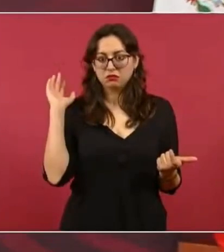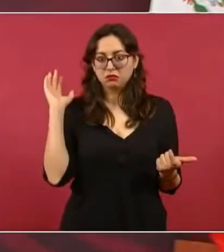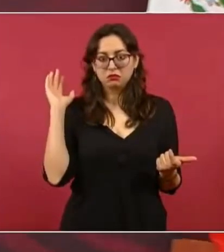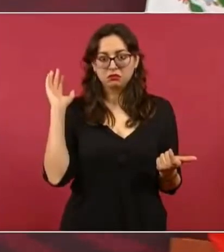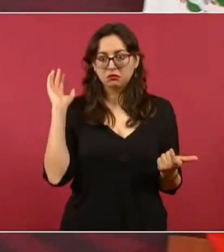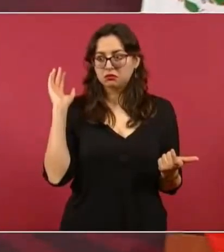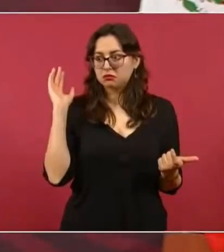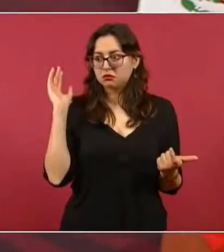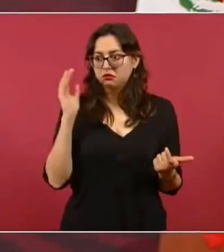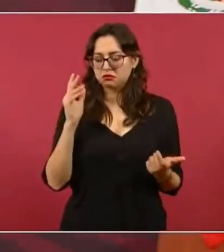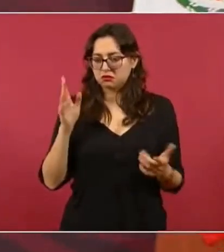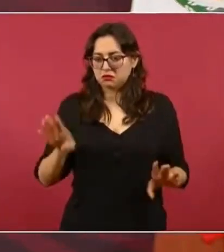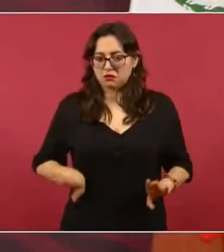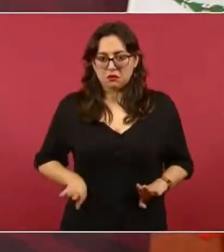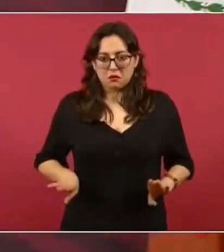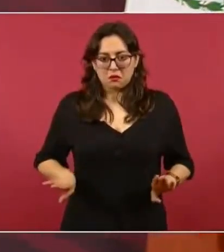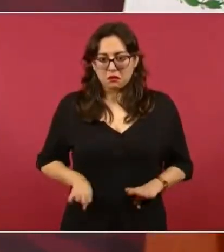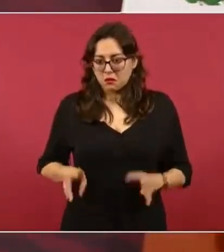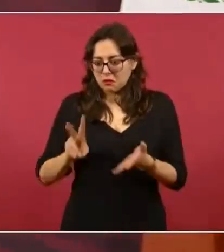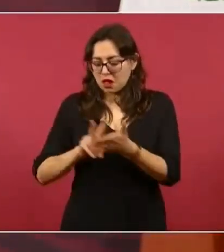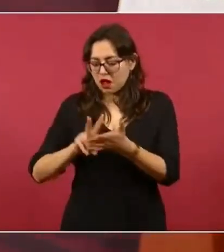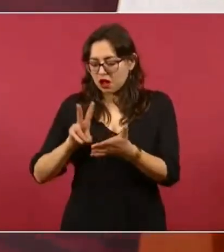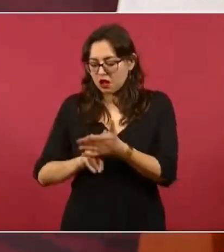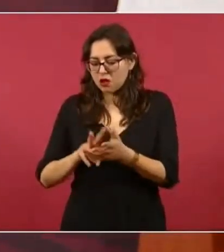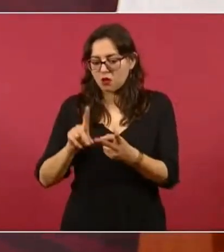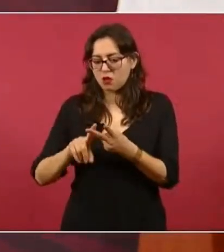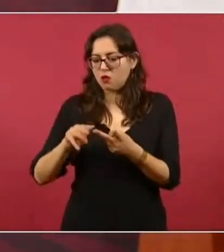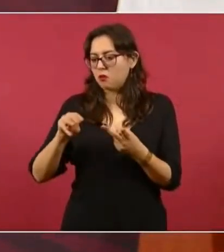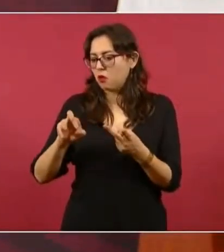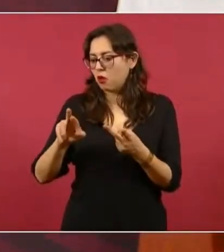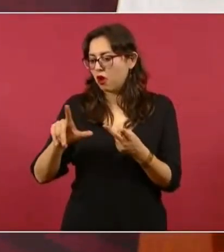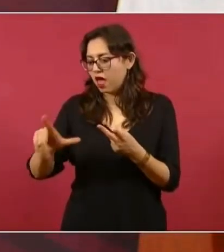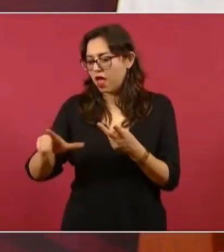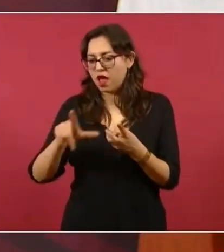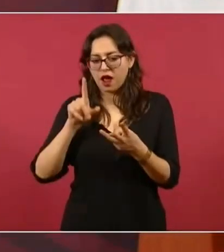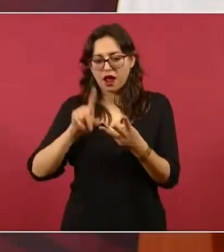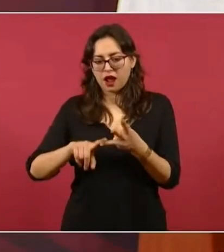ni morales, ni espirituales.